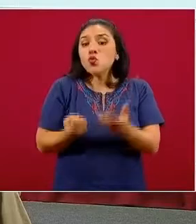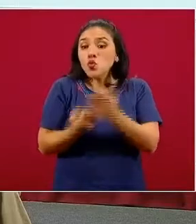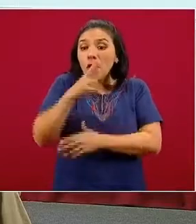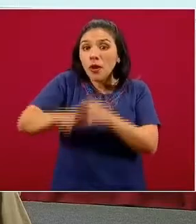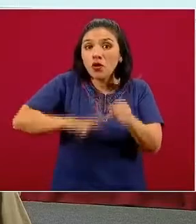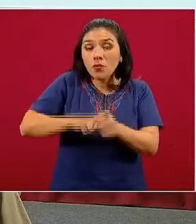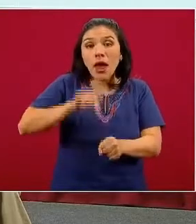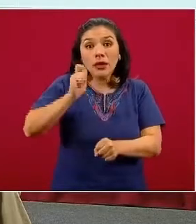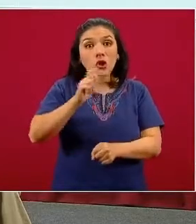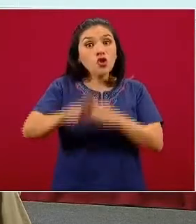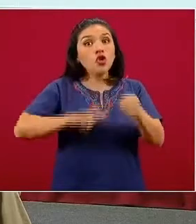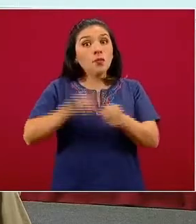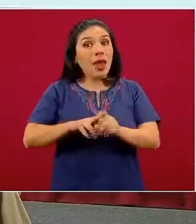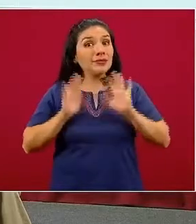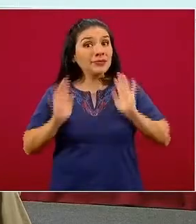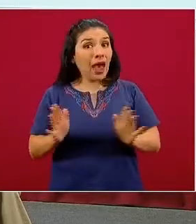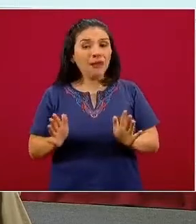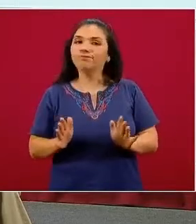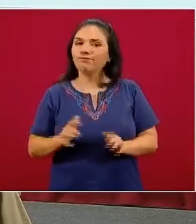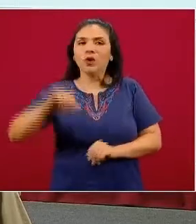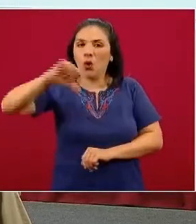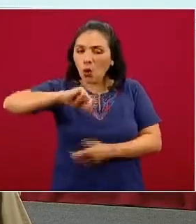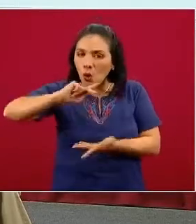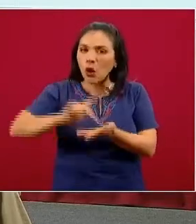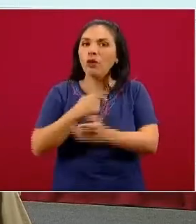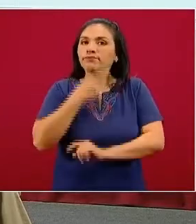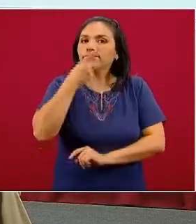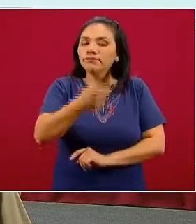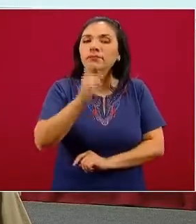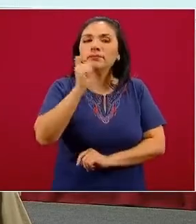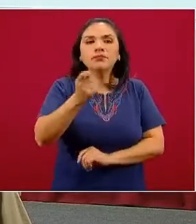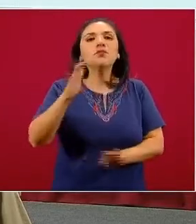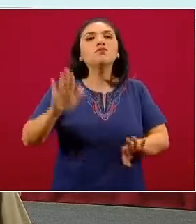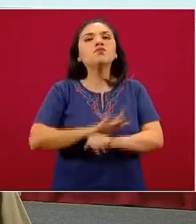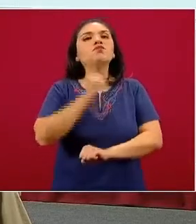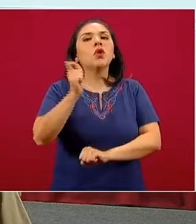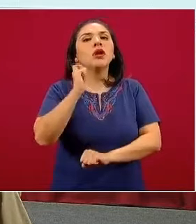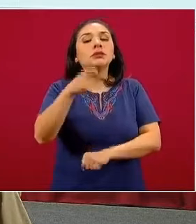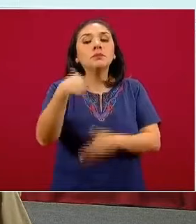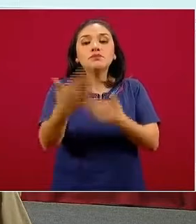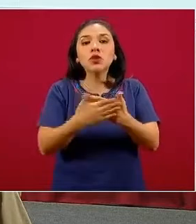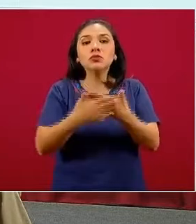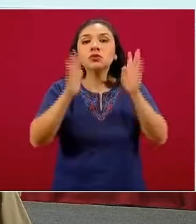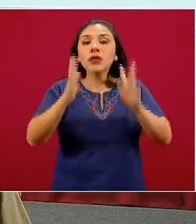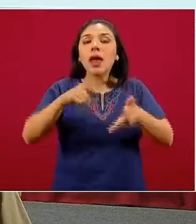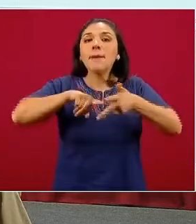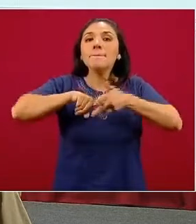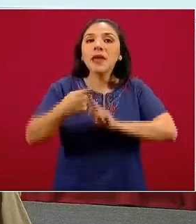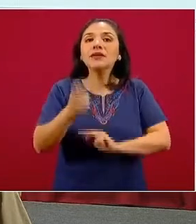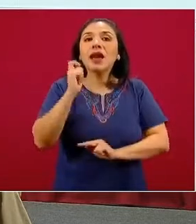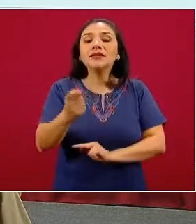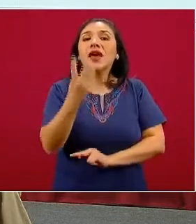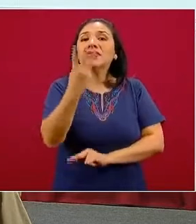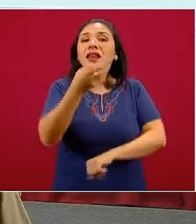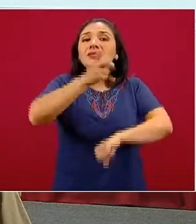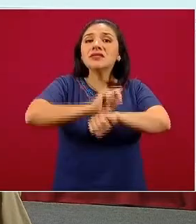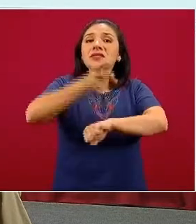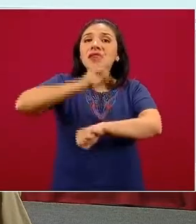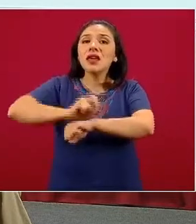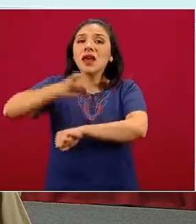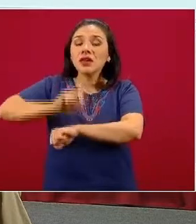no significa normalidad a secas. Hoy lo recordamos en particular, dado que vamos a entrar precisamente a estos 3